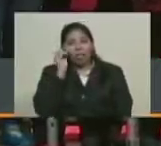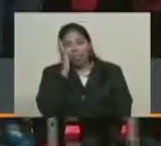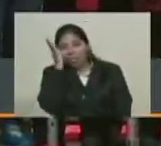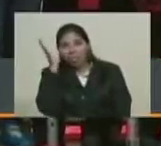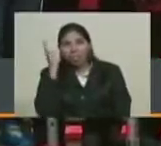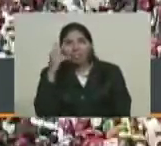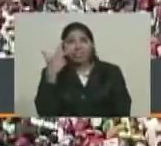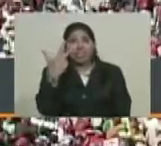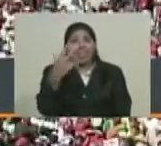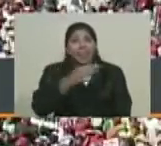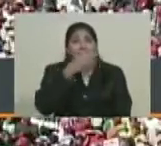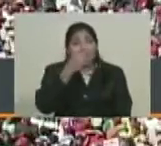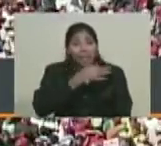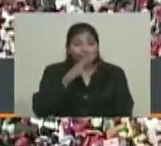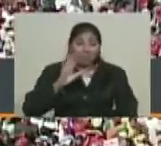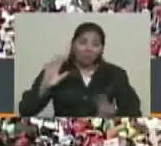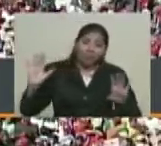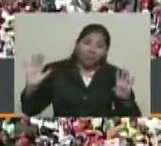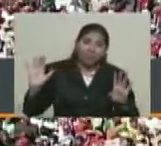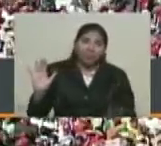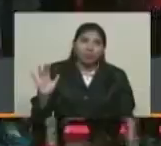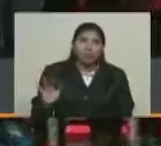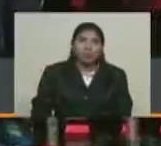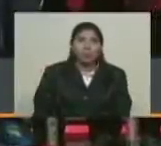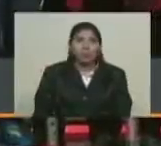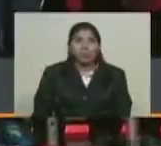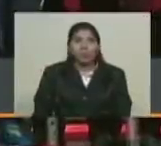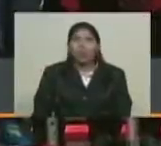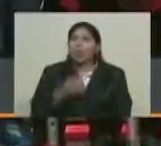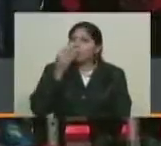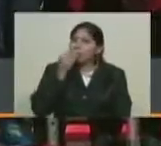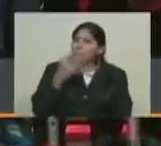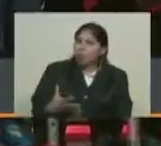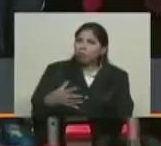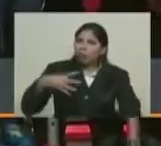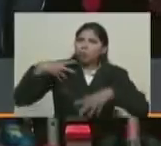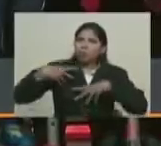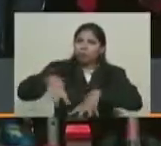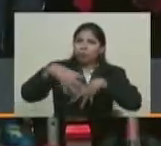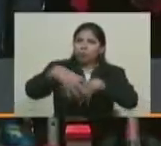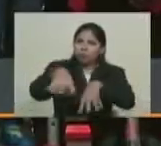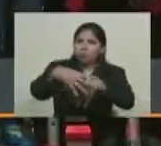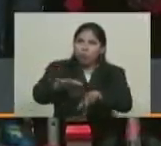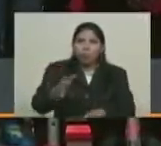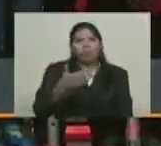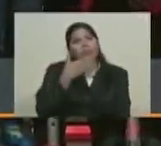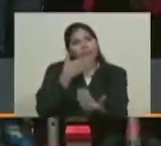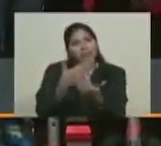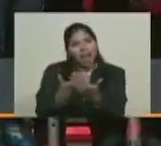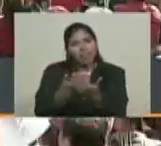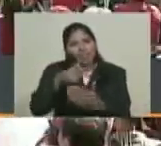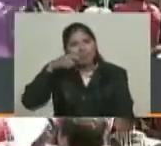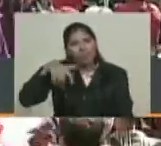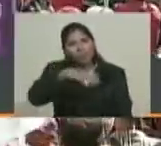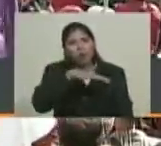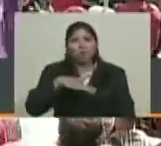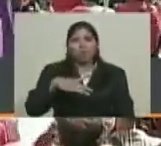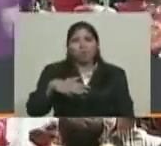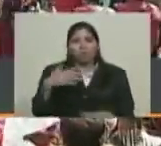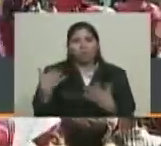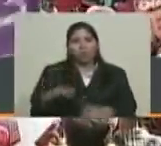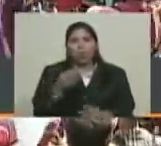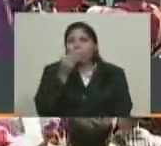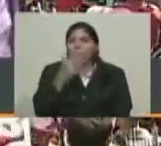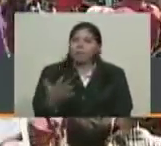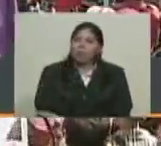3 de la tarde. Qué hermosa ha estado la movilización, la marcha. Extraordinaria. Gracias, pueblo de Venezuela, por tanta hermosura,